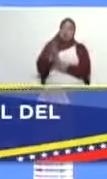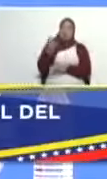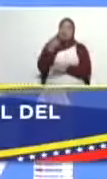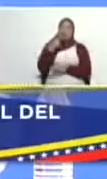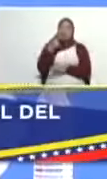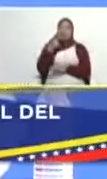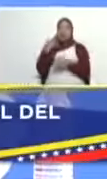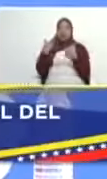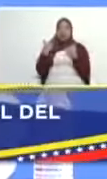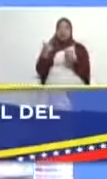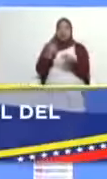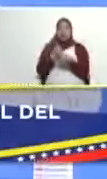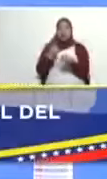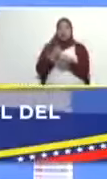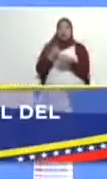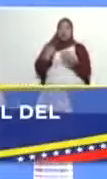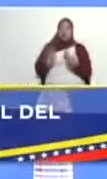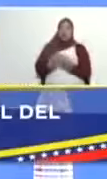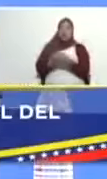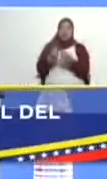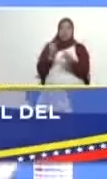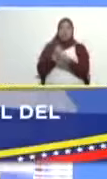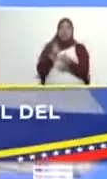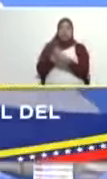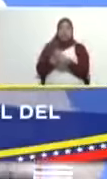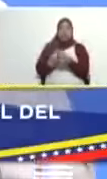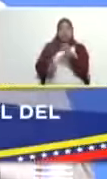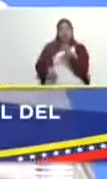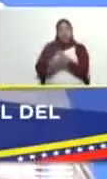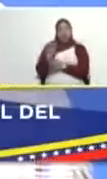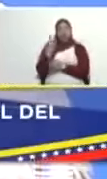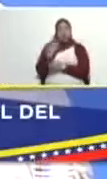de salud, su acompañamiento personal, su capacidad